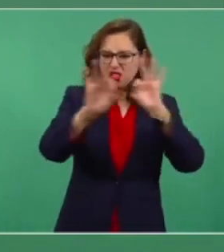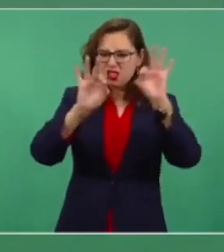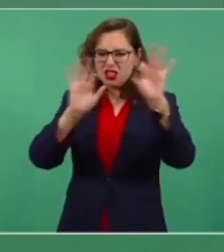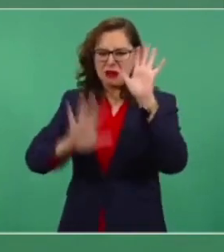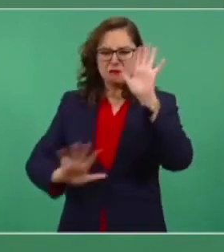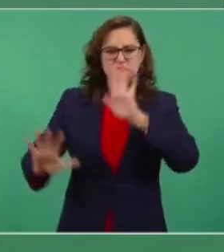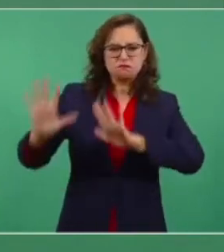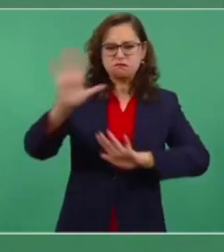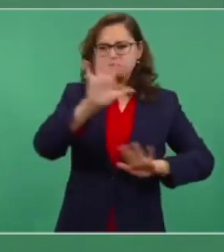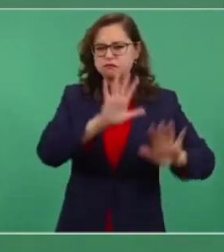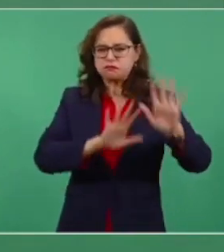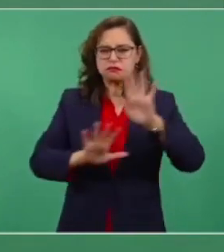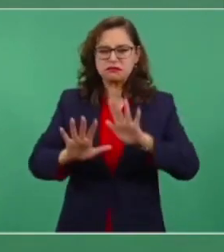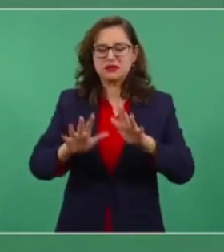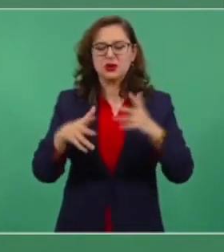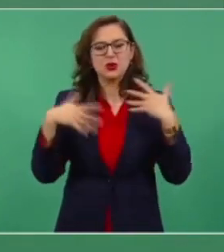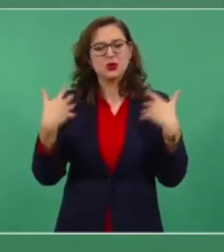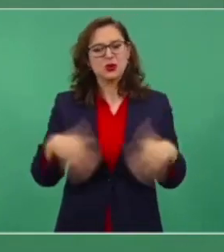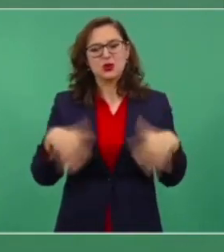muchísimo tiempo.